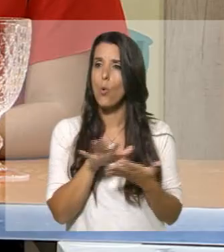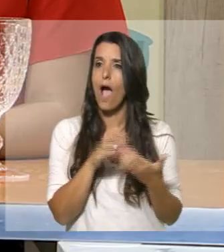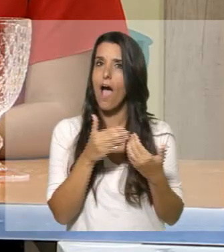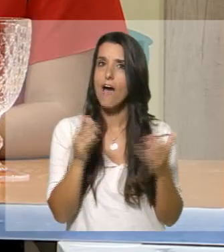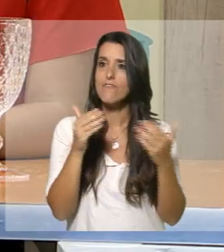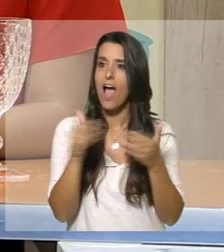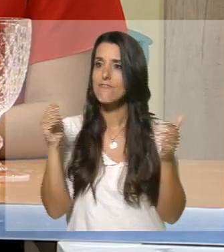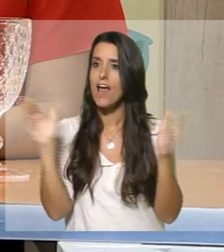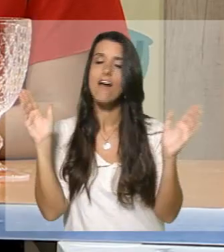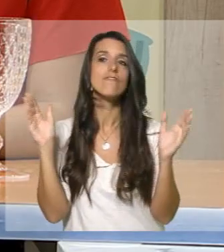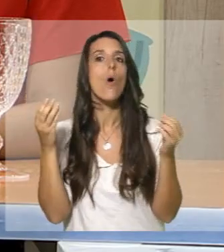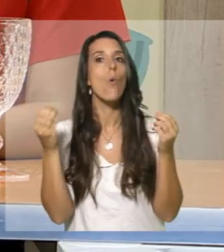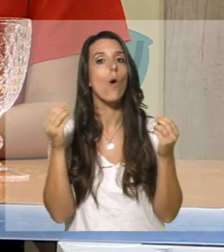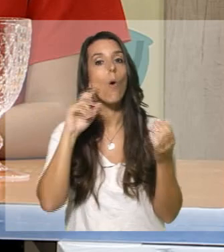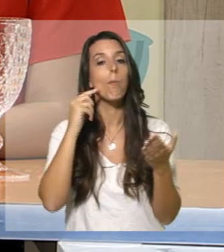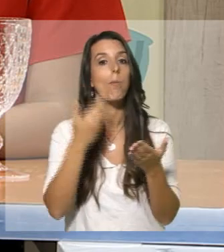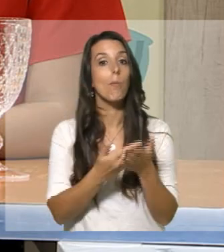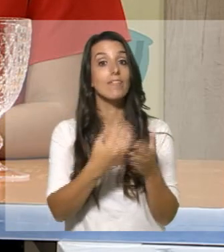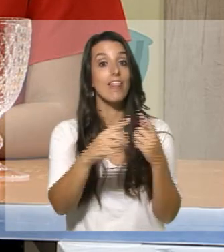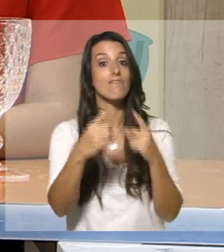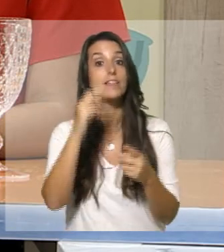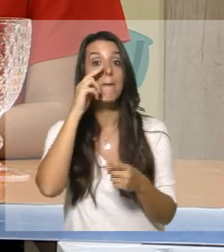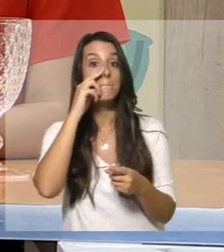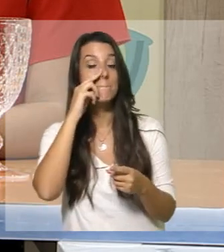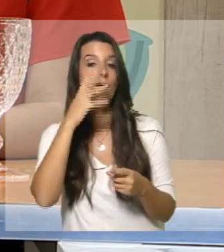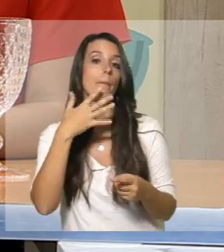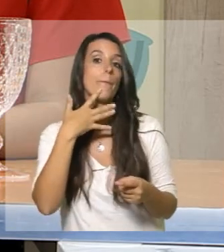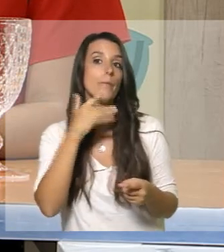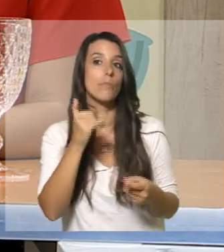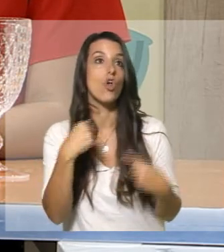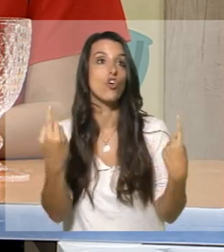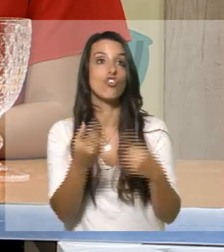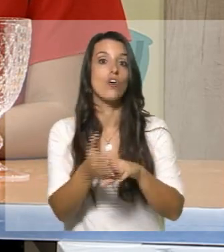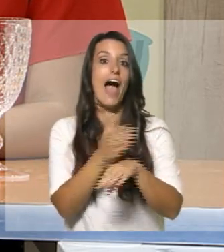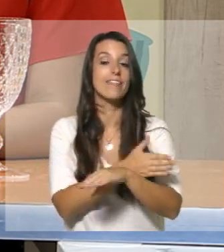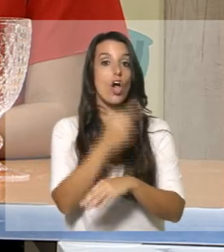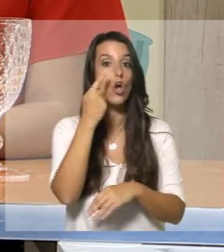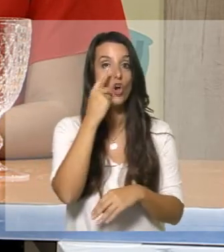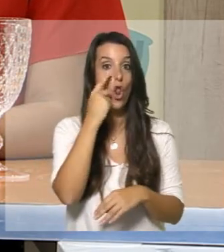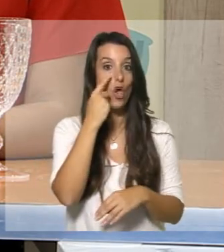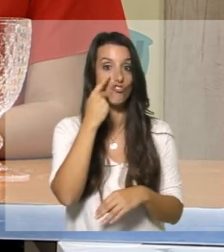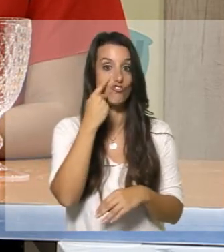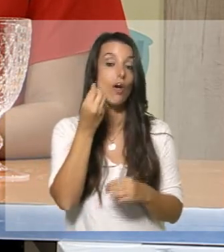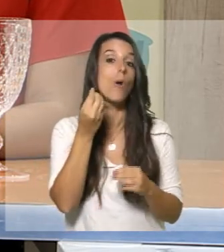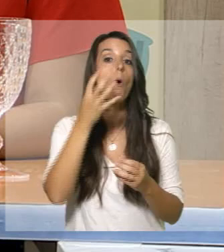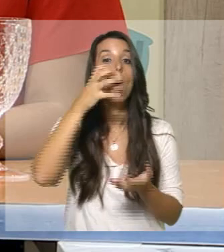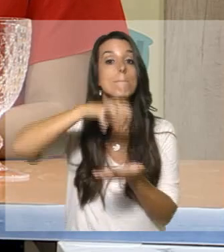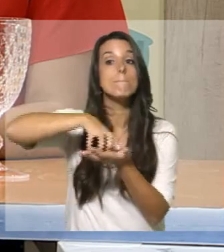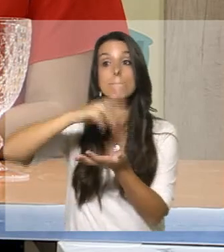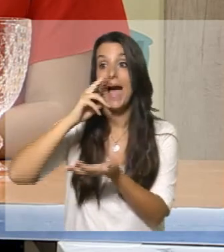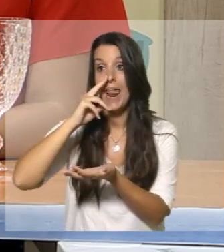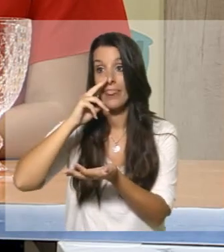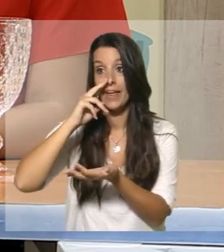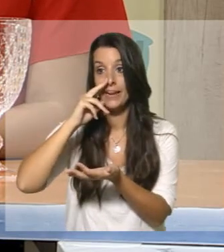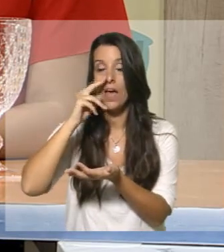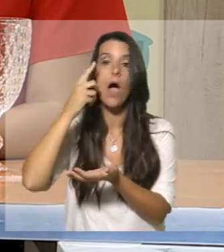abierto, no? Donde la propuesta son diferentes panes. O sea, lo que nosotros antes conocíamos como panadería, sí, claro, ¿no? Pero que